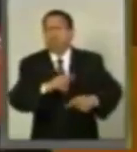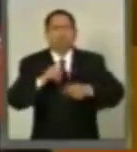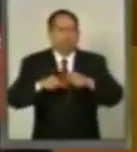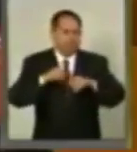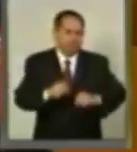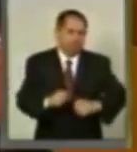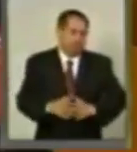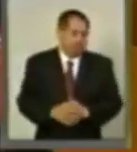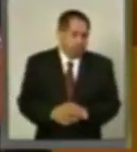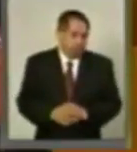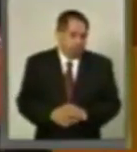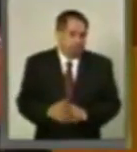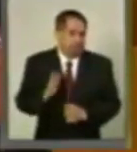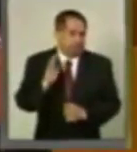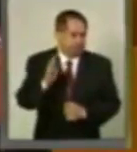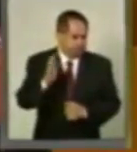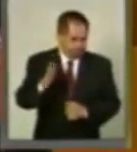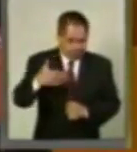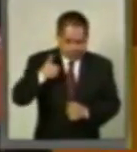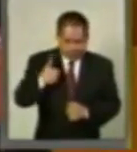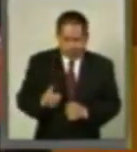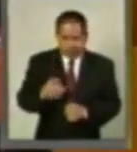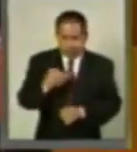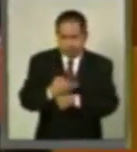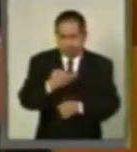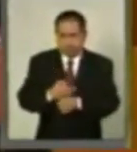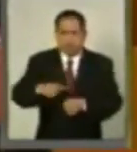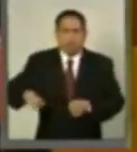Hoy entendemos que este gobierno